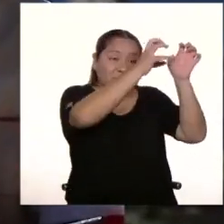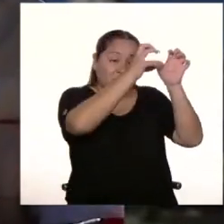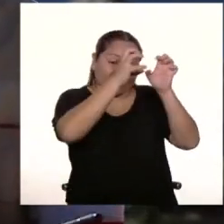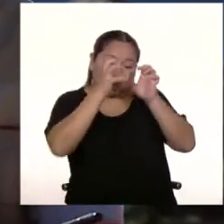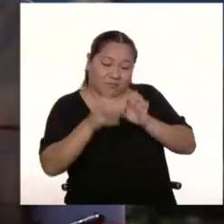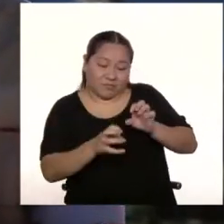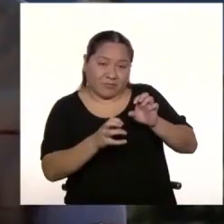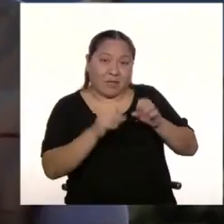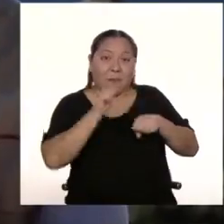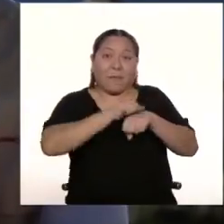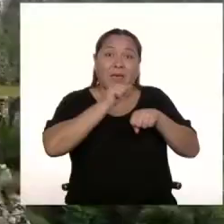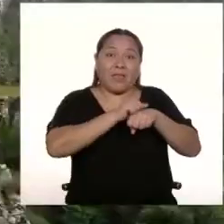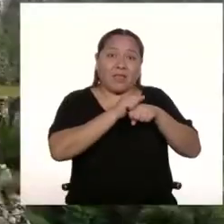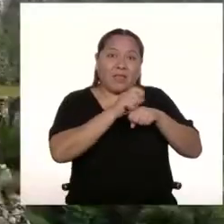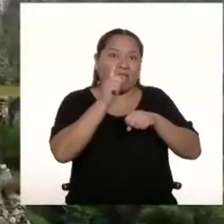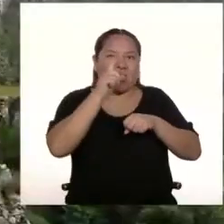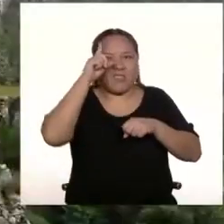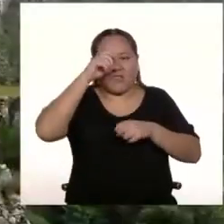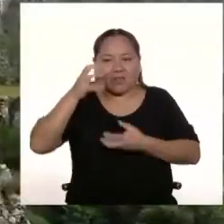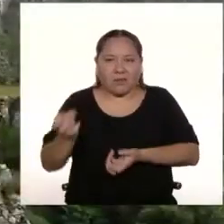piedra, líticos, que subirlos.